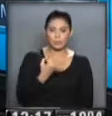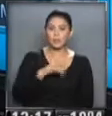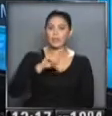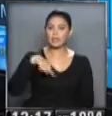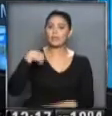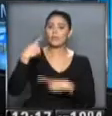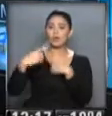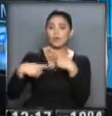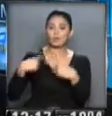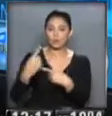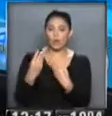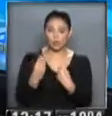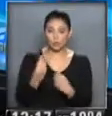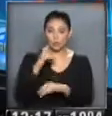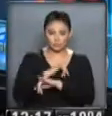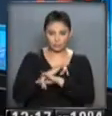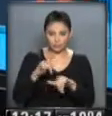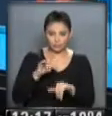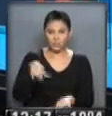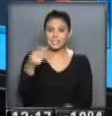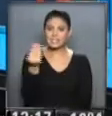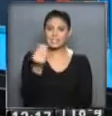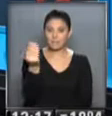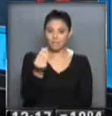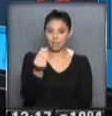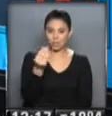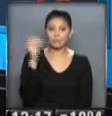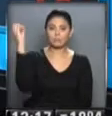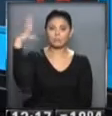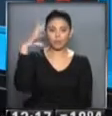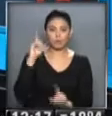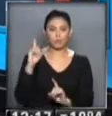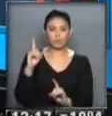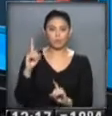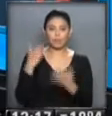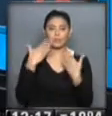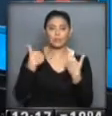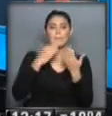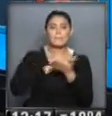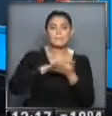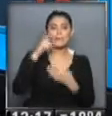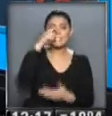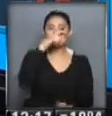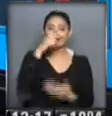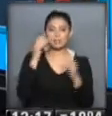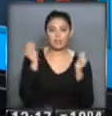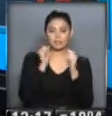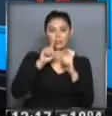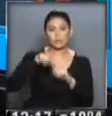extendido nos está anticipando ya. Para el sábado seguimos con sol, una temperatura mínima de 7 grados, la